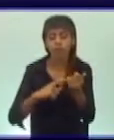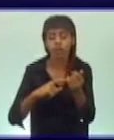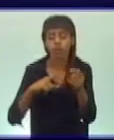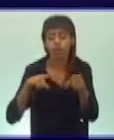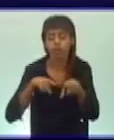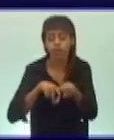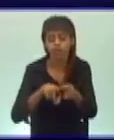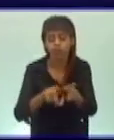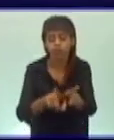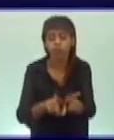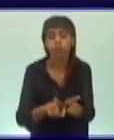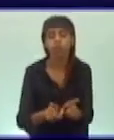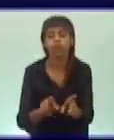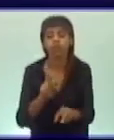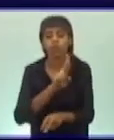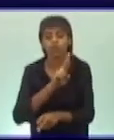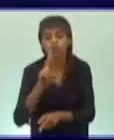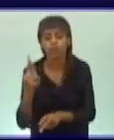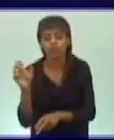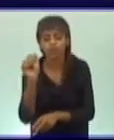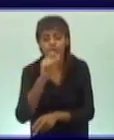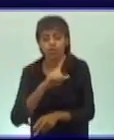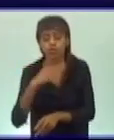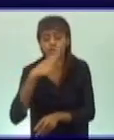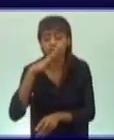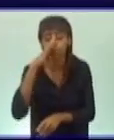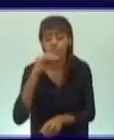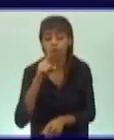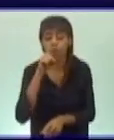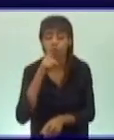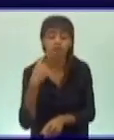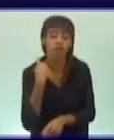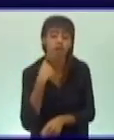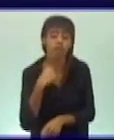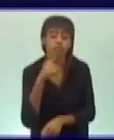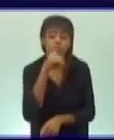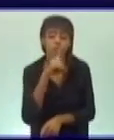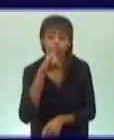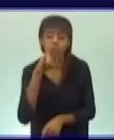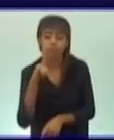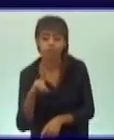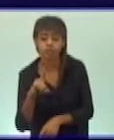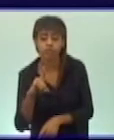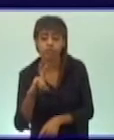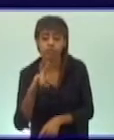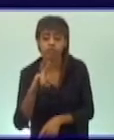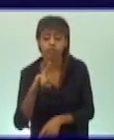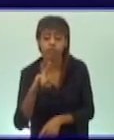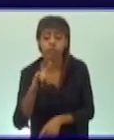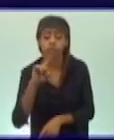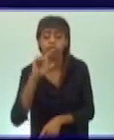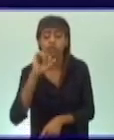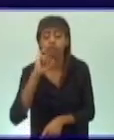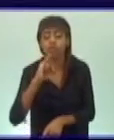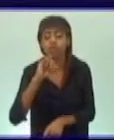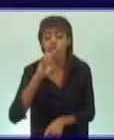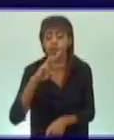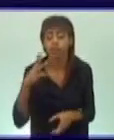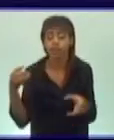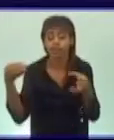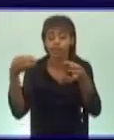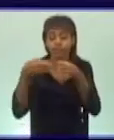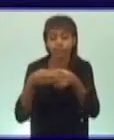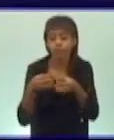Revolución Socialista de Cuba en 1963. Este partido, que aglutinó a hombres y